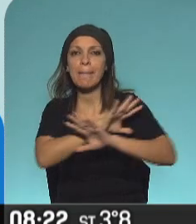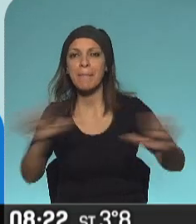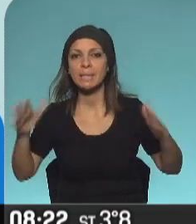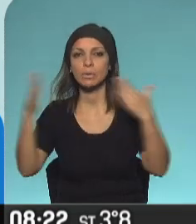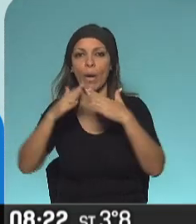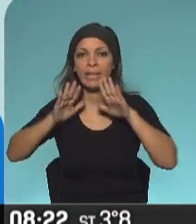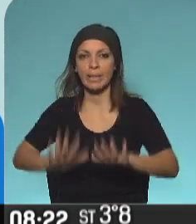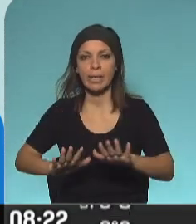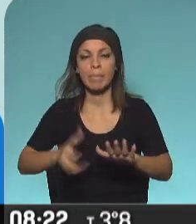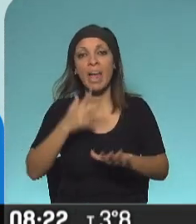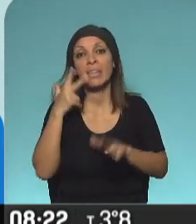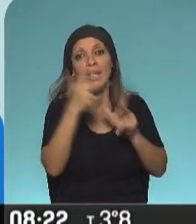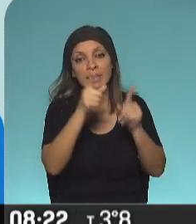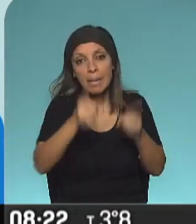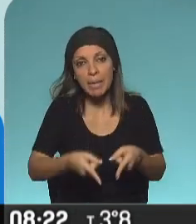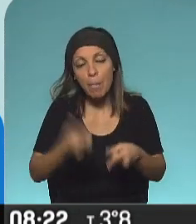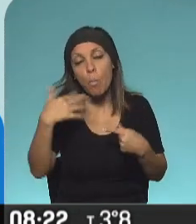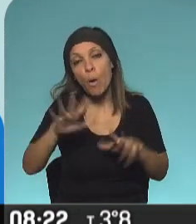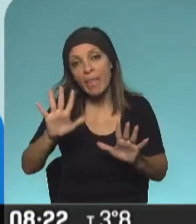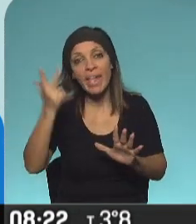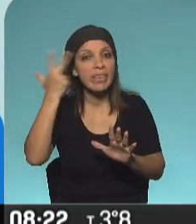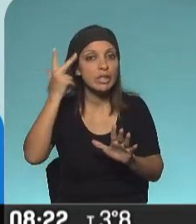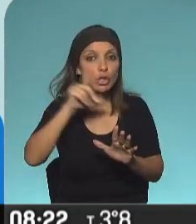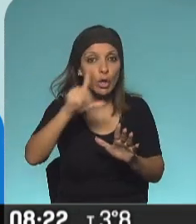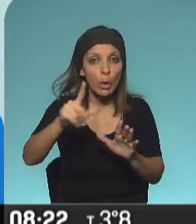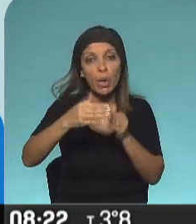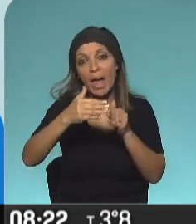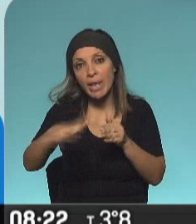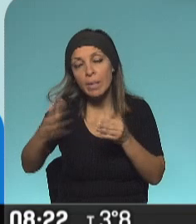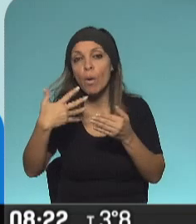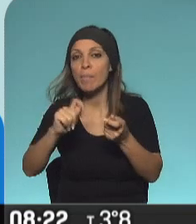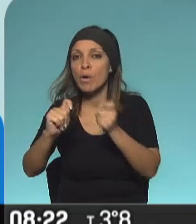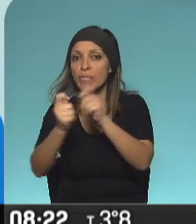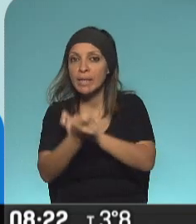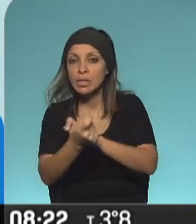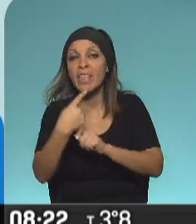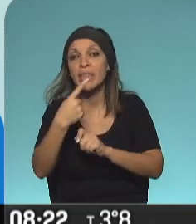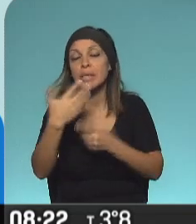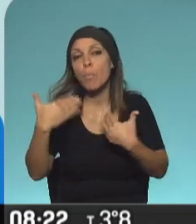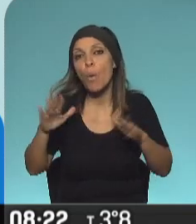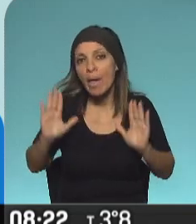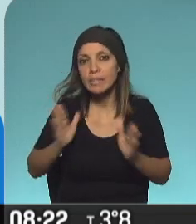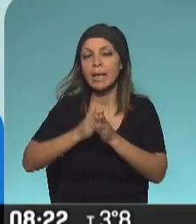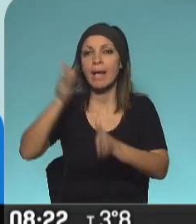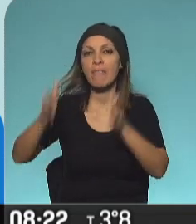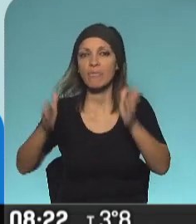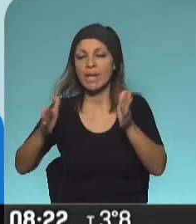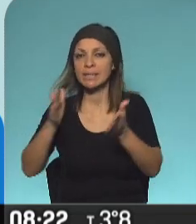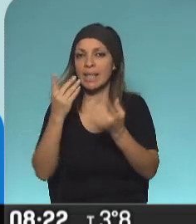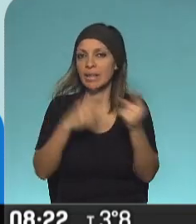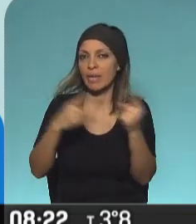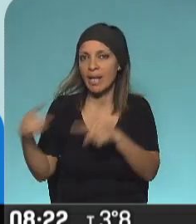haber modificaciones a partir del día 18, se especula con que puede haber fases diferentes con el